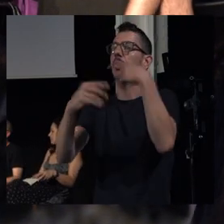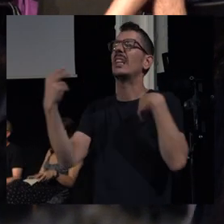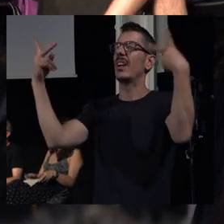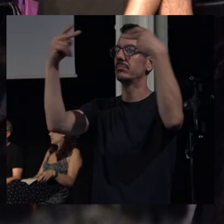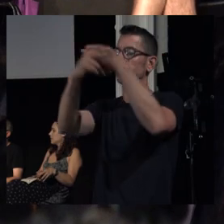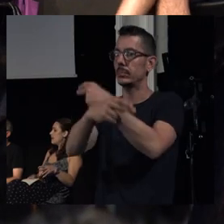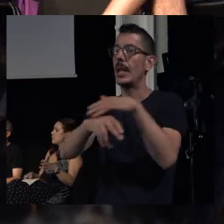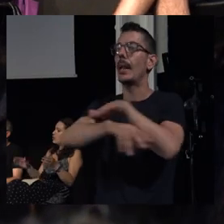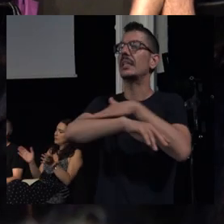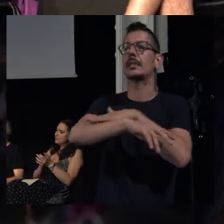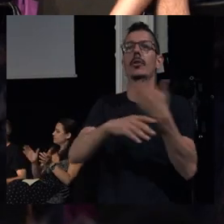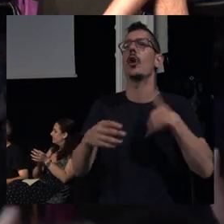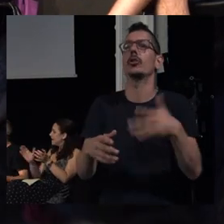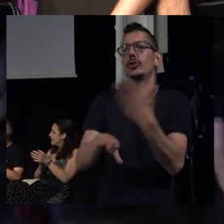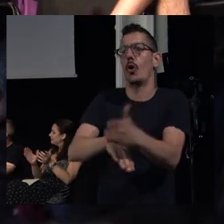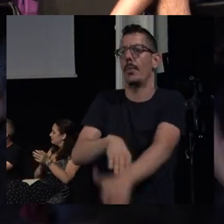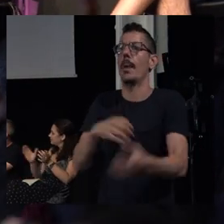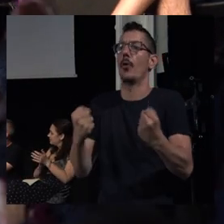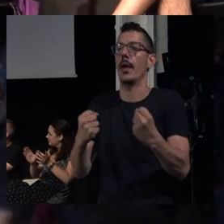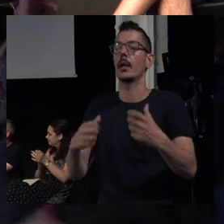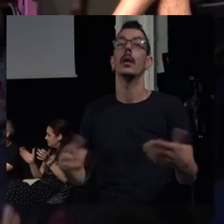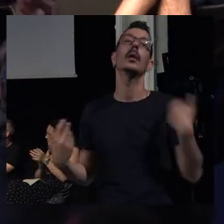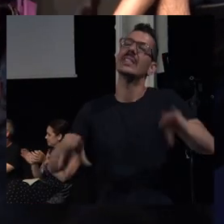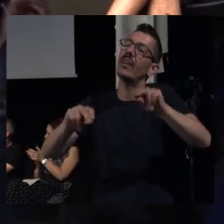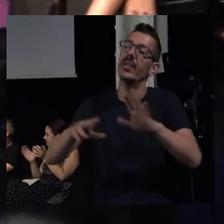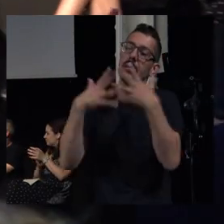para mucho. Y ya está, perdón, que Eva me va a matar.